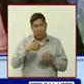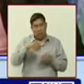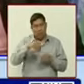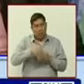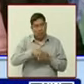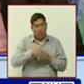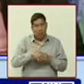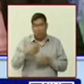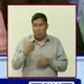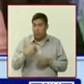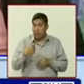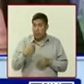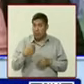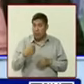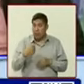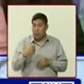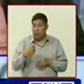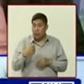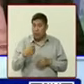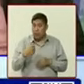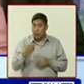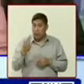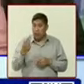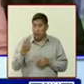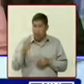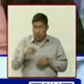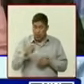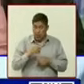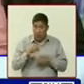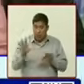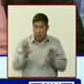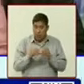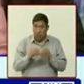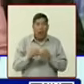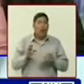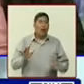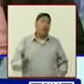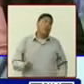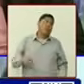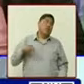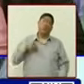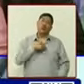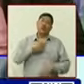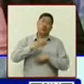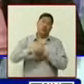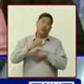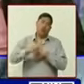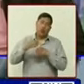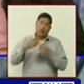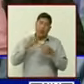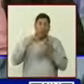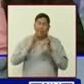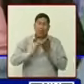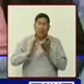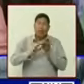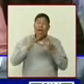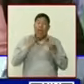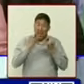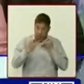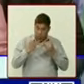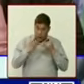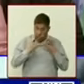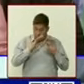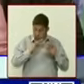próximas 24 horas ya la asamblea tendría que llamar a sesión. Y nosotros ya estamos remitiendo la convocatoria, el informe en sí